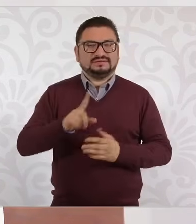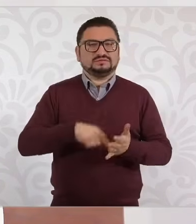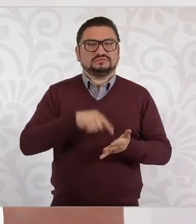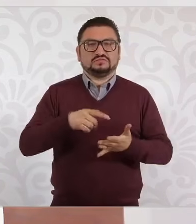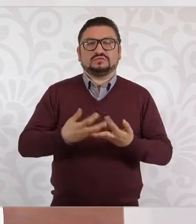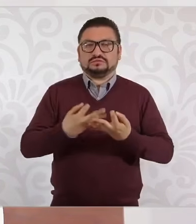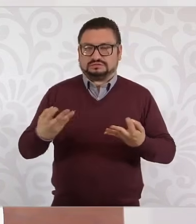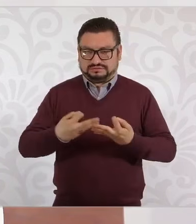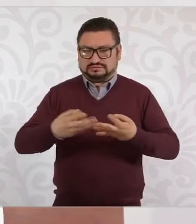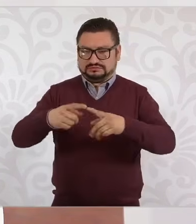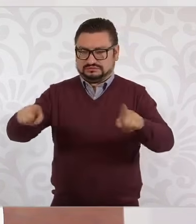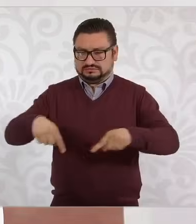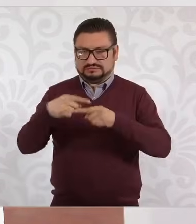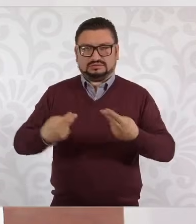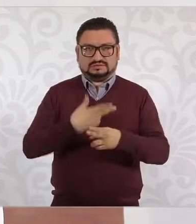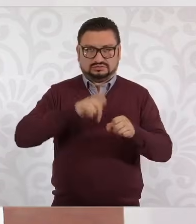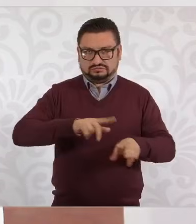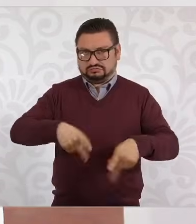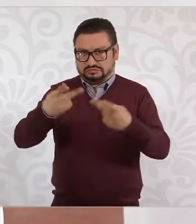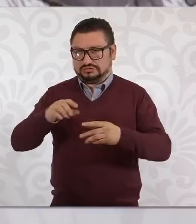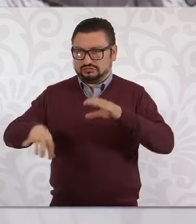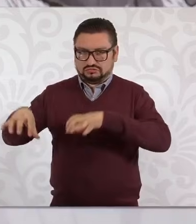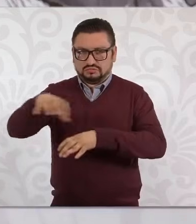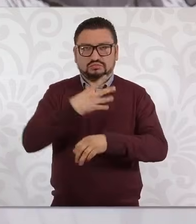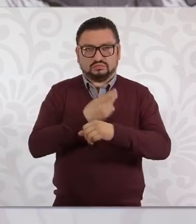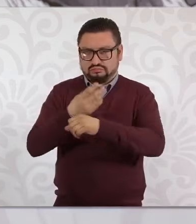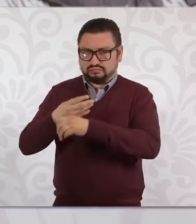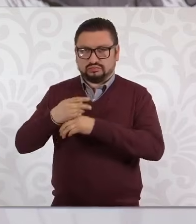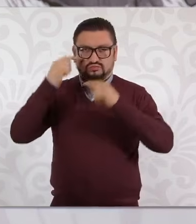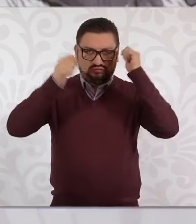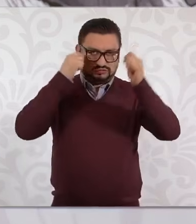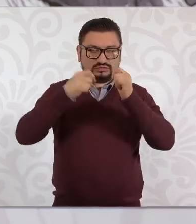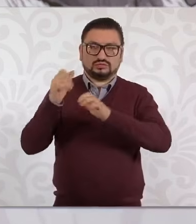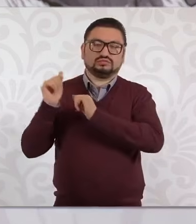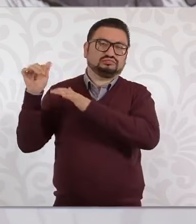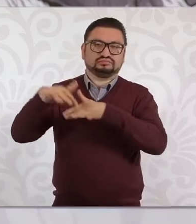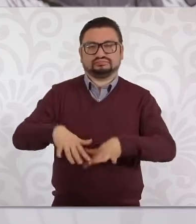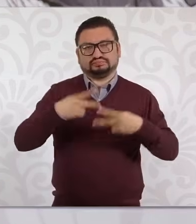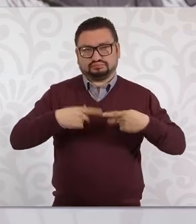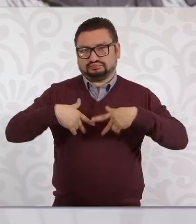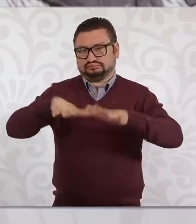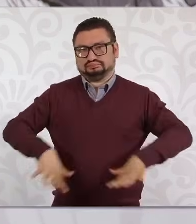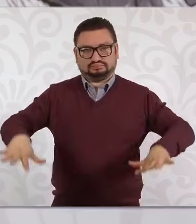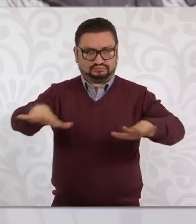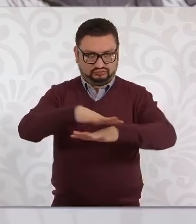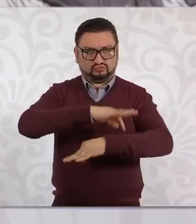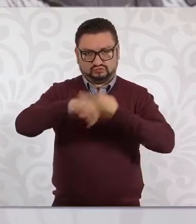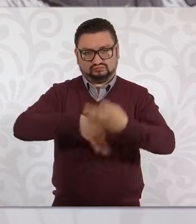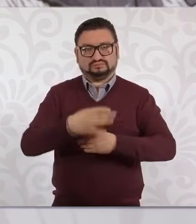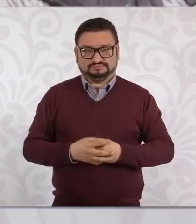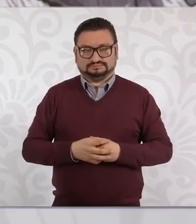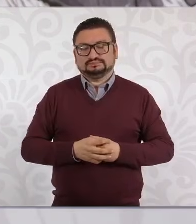tierras nacionales, se hace un desarrollo turístico y con ese recurso se urbanizó el desarrollo